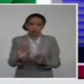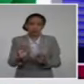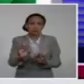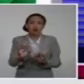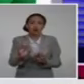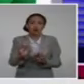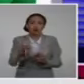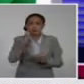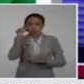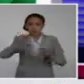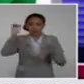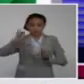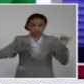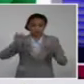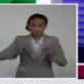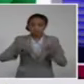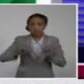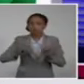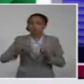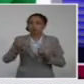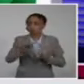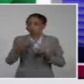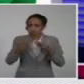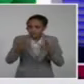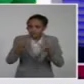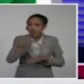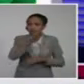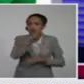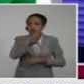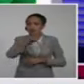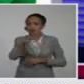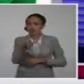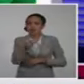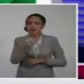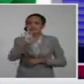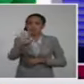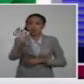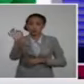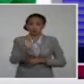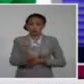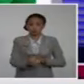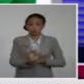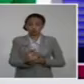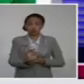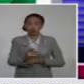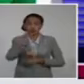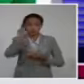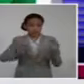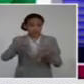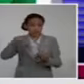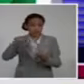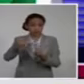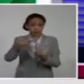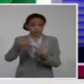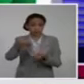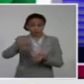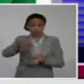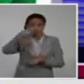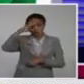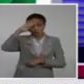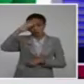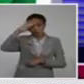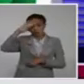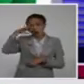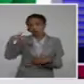de viajeros importantes, pues el 13,5% de los diagnosticados en nuestro país